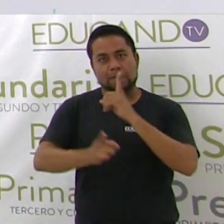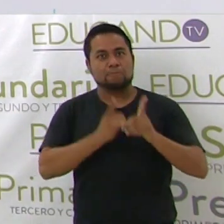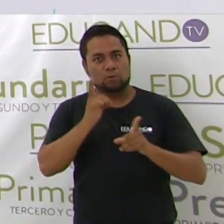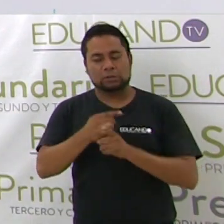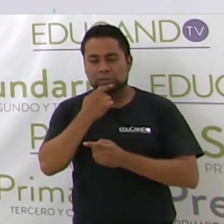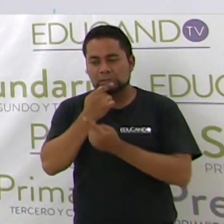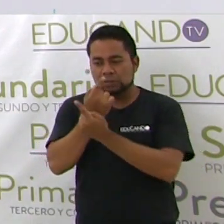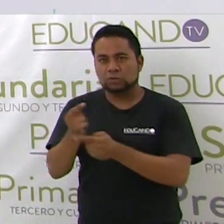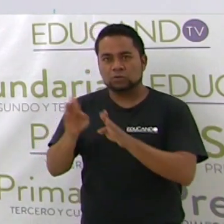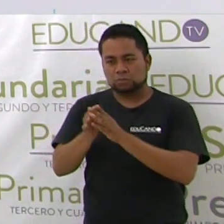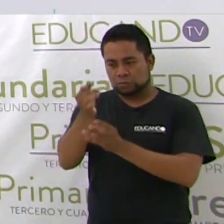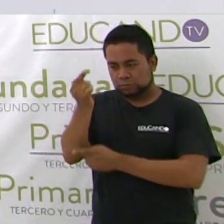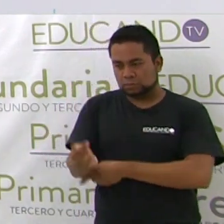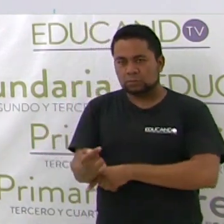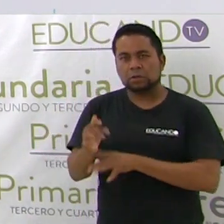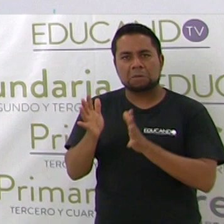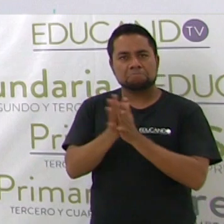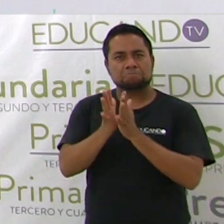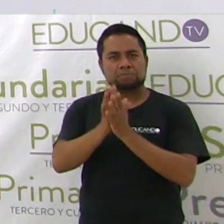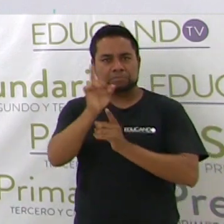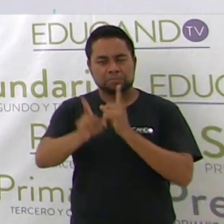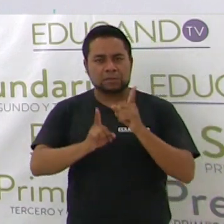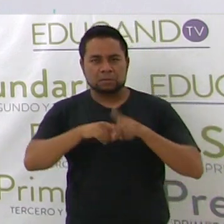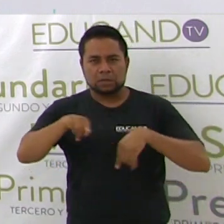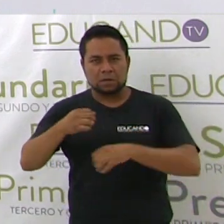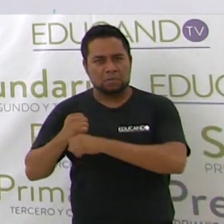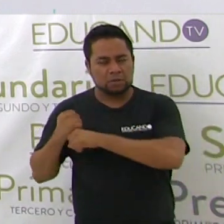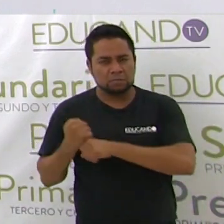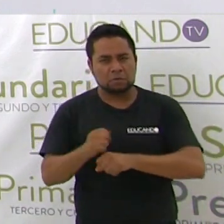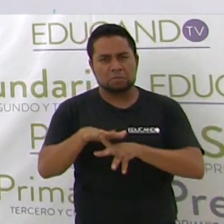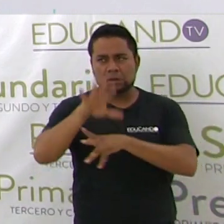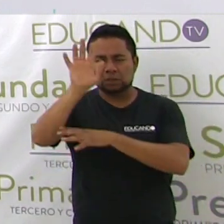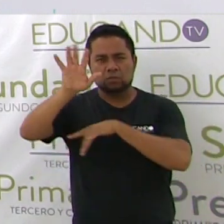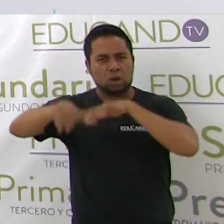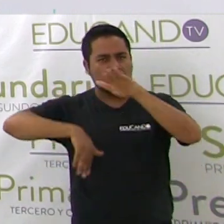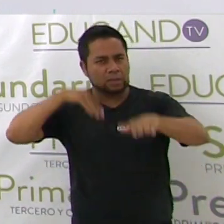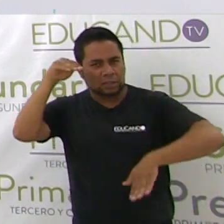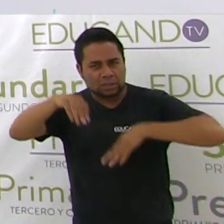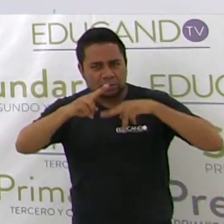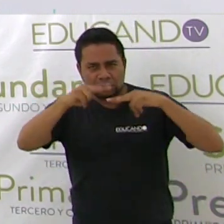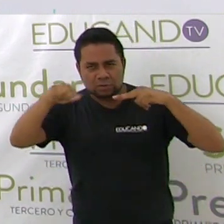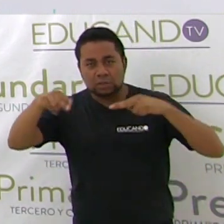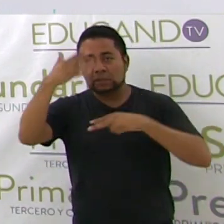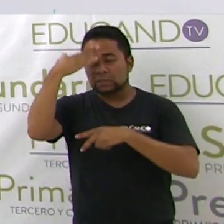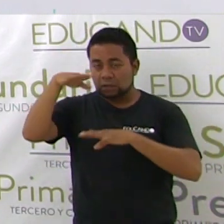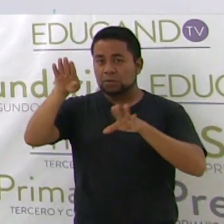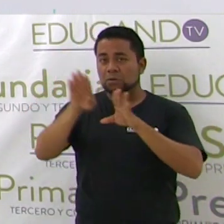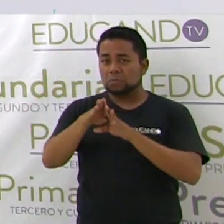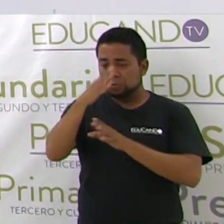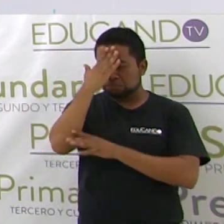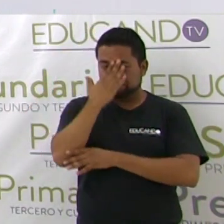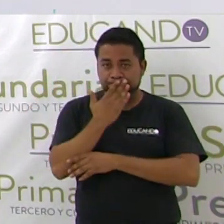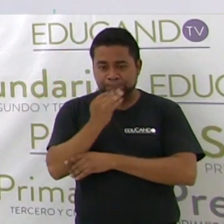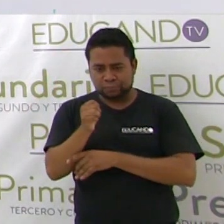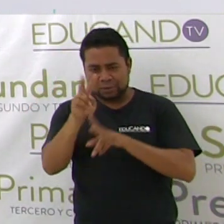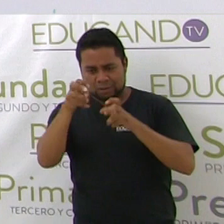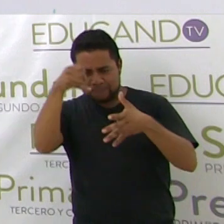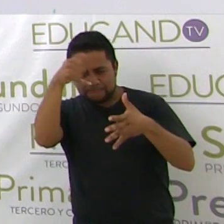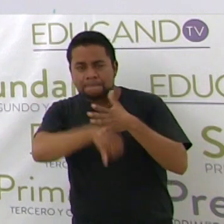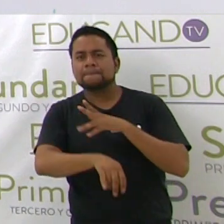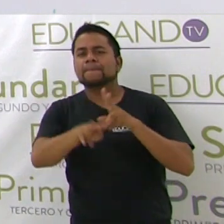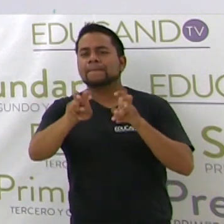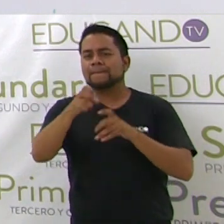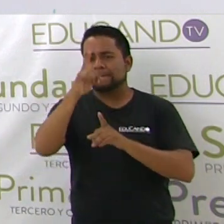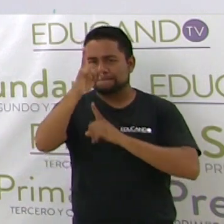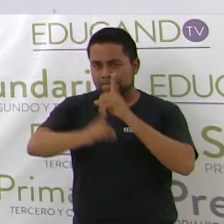niños que desde muy pequeños ya practican fútbol, béisbol, básquetbol, natación, y ya conocen bastante de ese